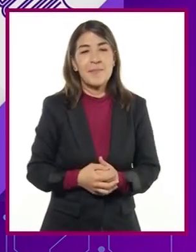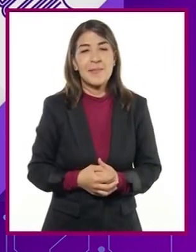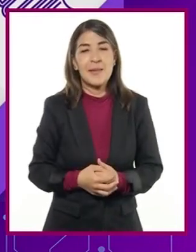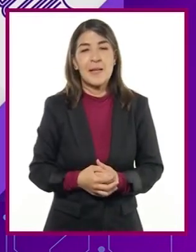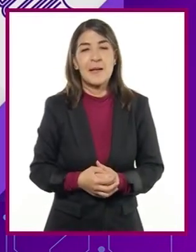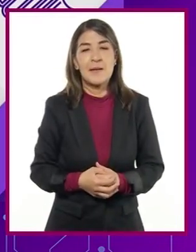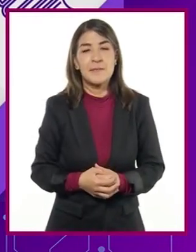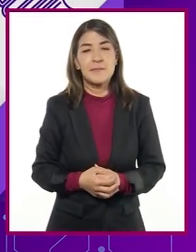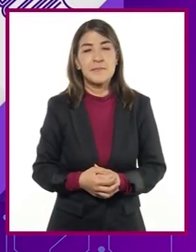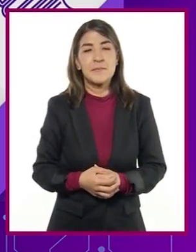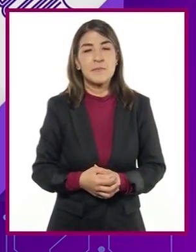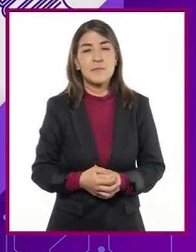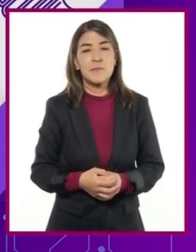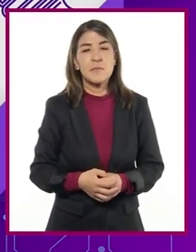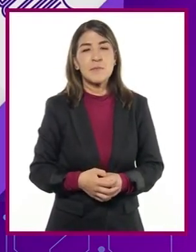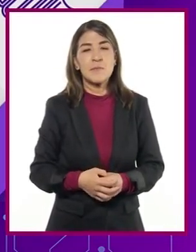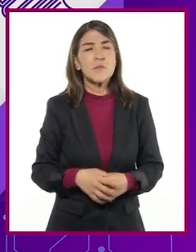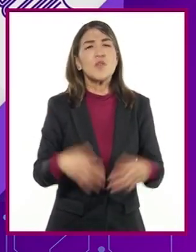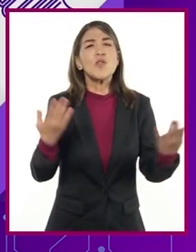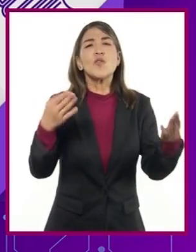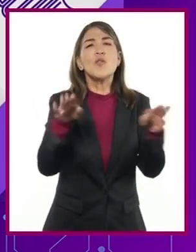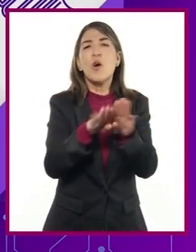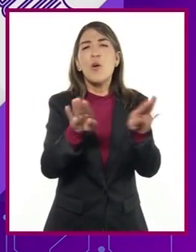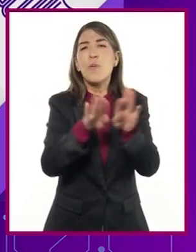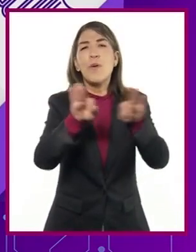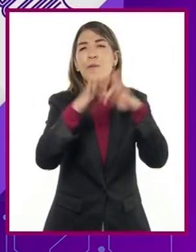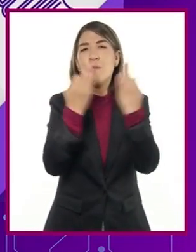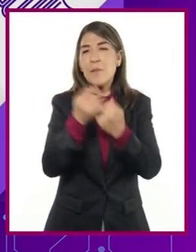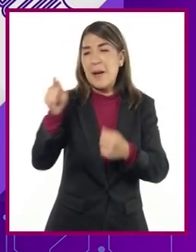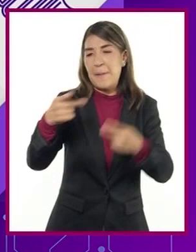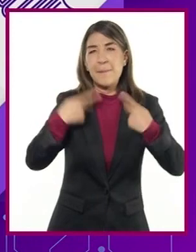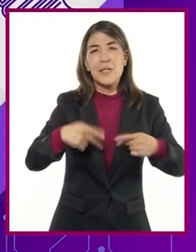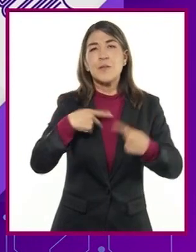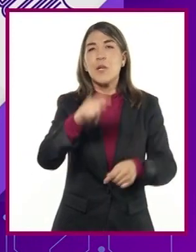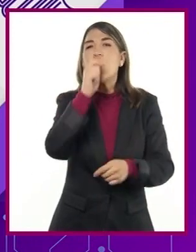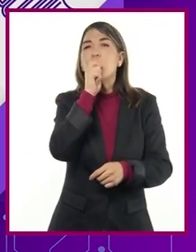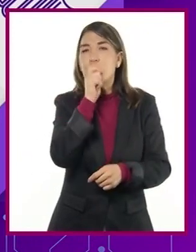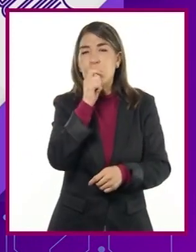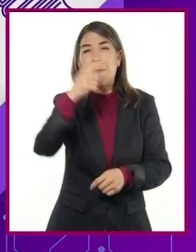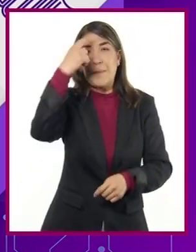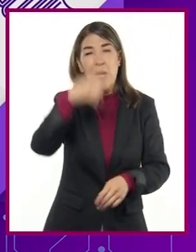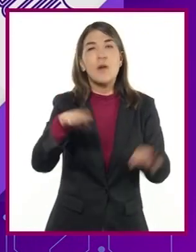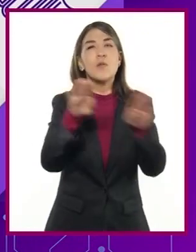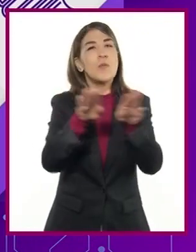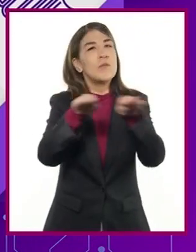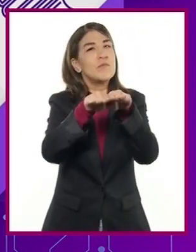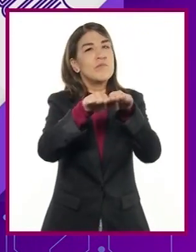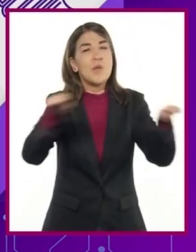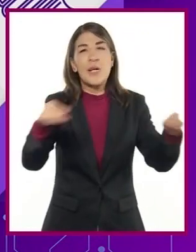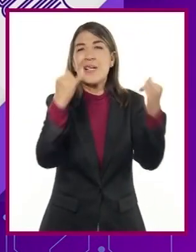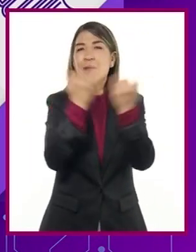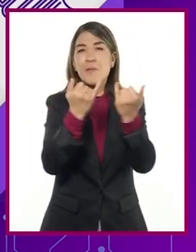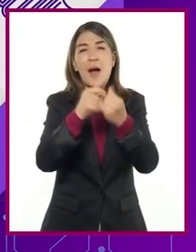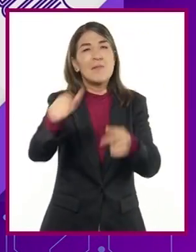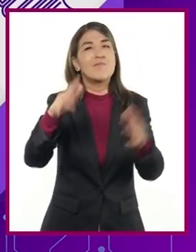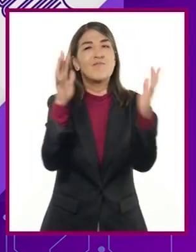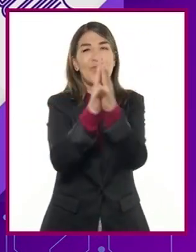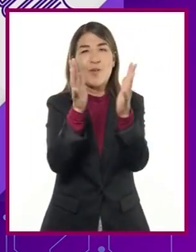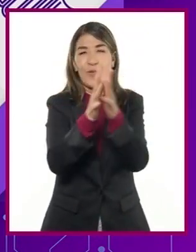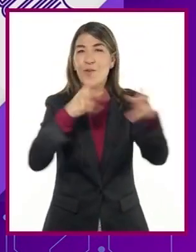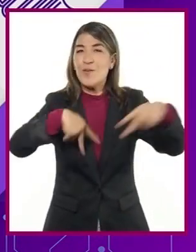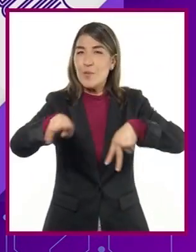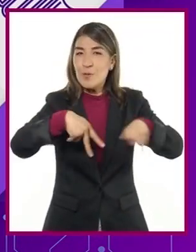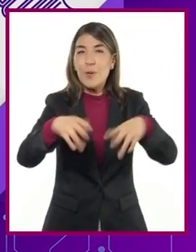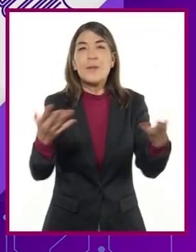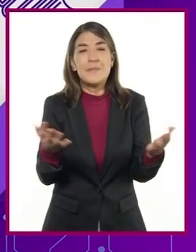¿de qué manera un árbitro aplica el principio de imparcialidad en un encuentro deportivo? Para terminar